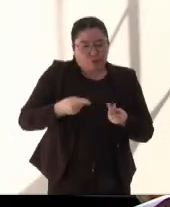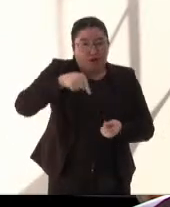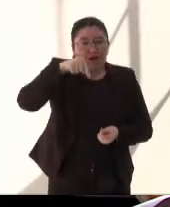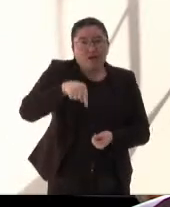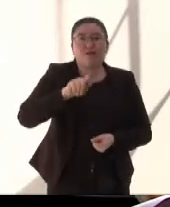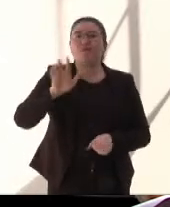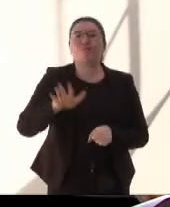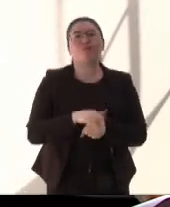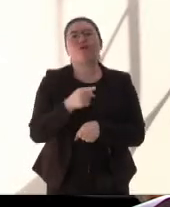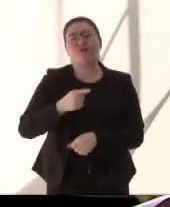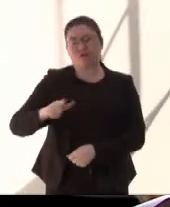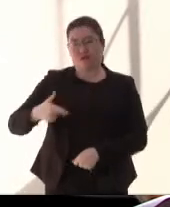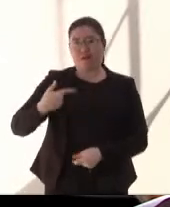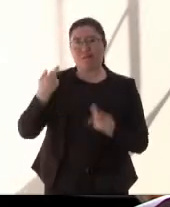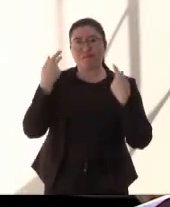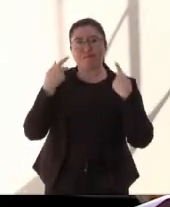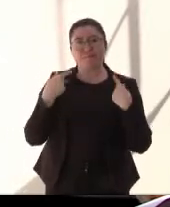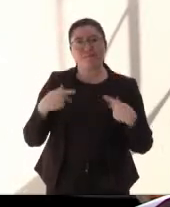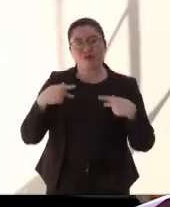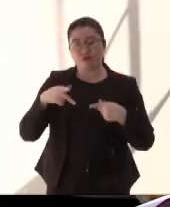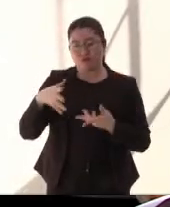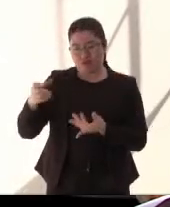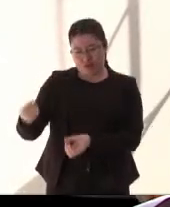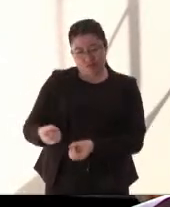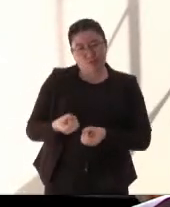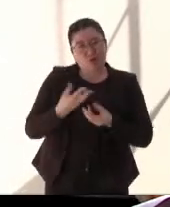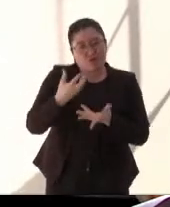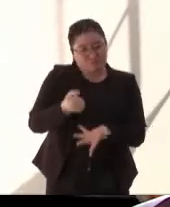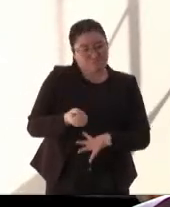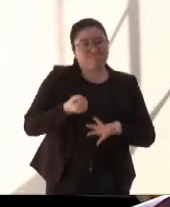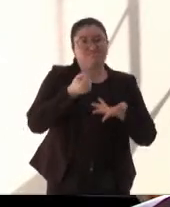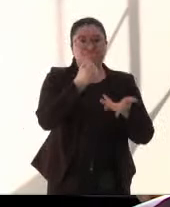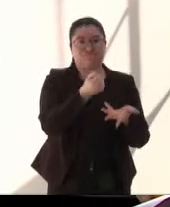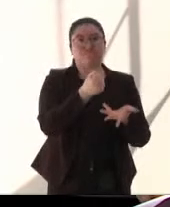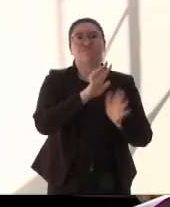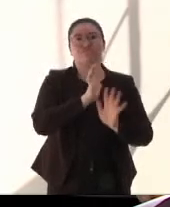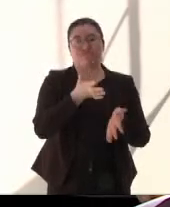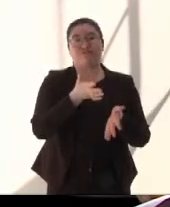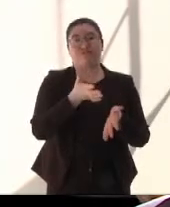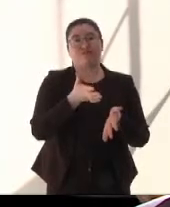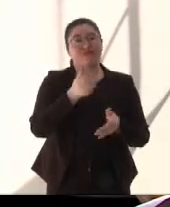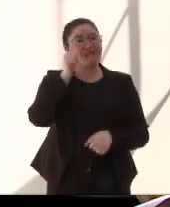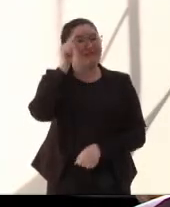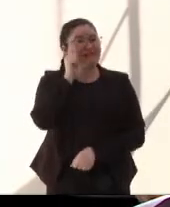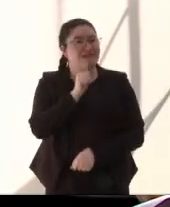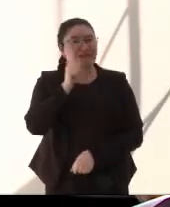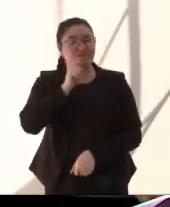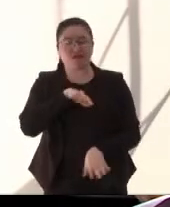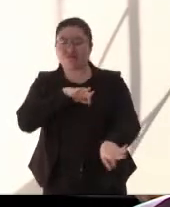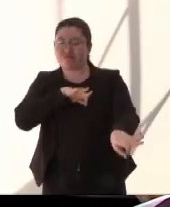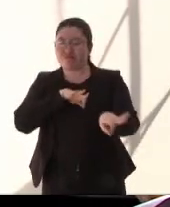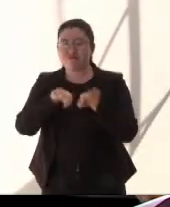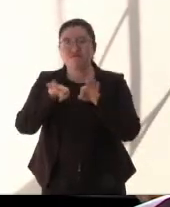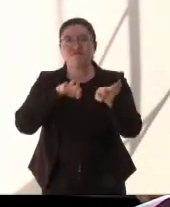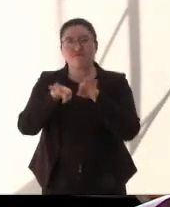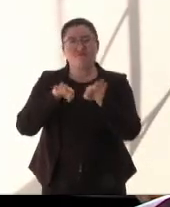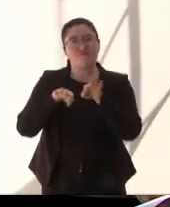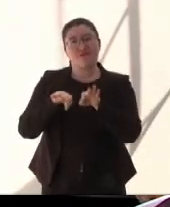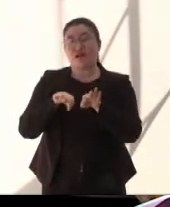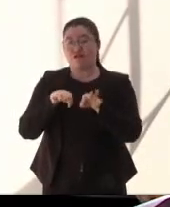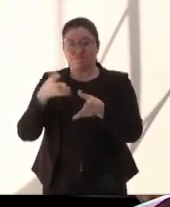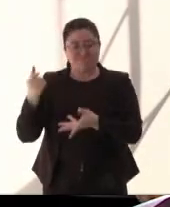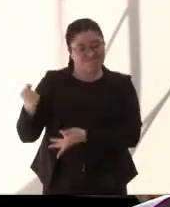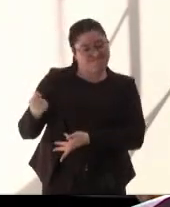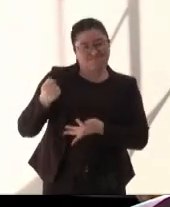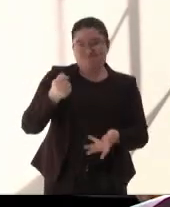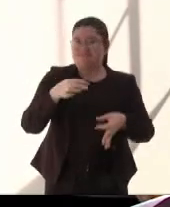es el recurso público es el recurso sagrado, y hasta el último centavo es aprovechado al